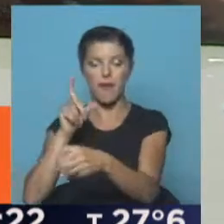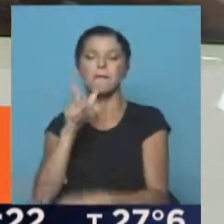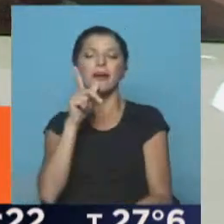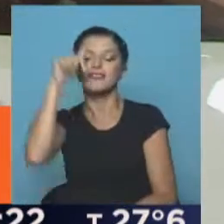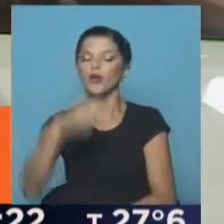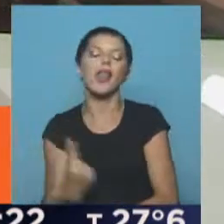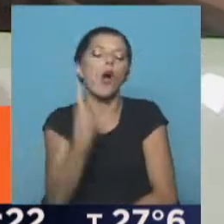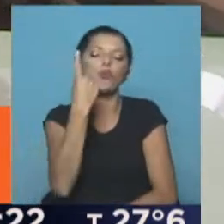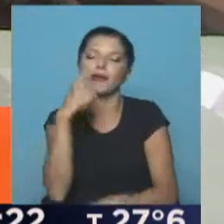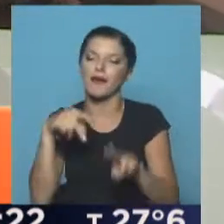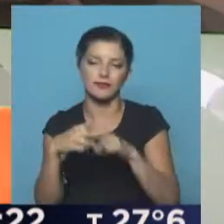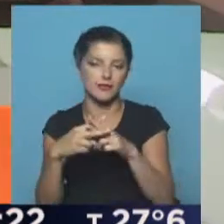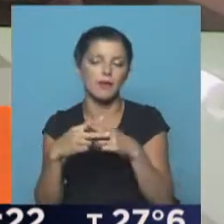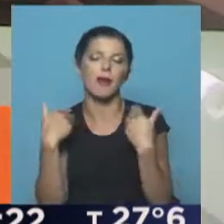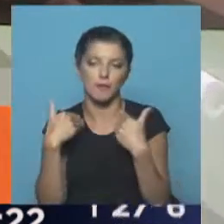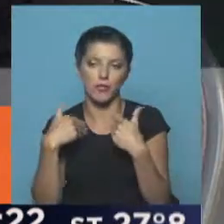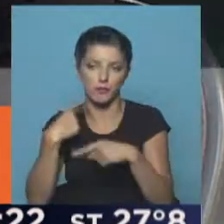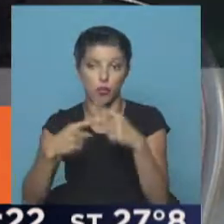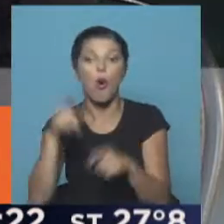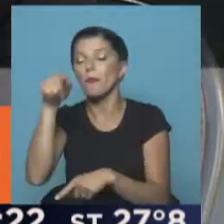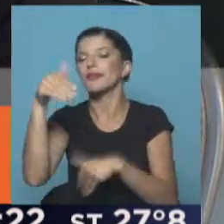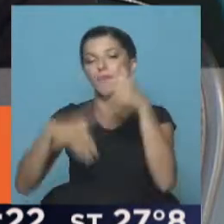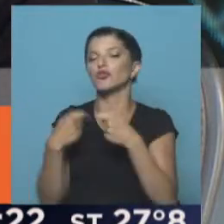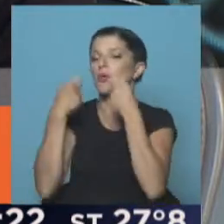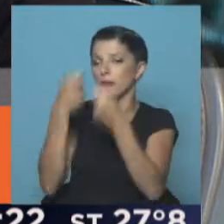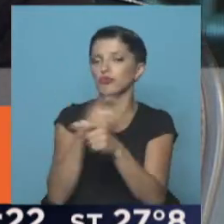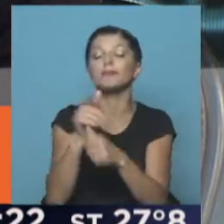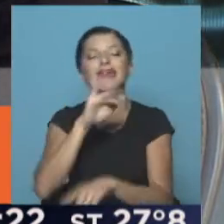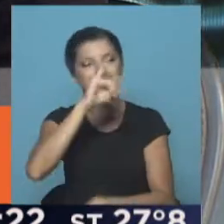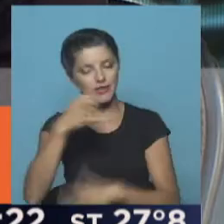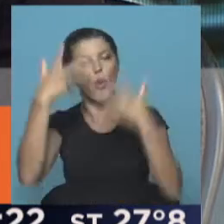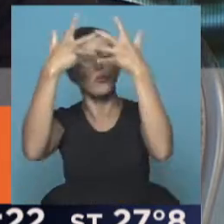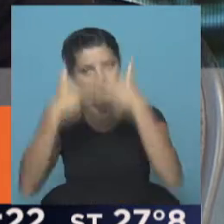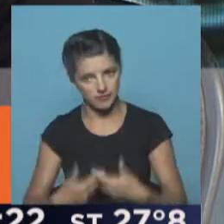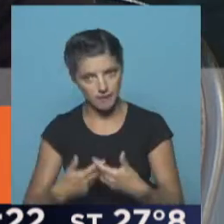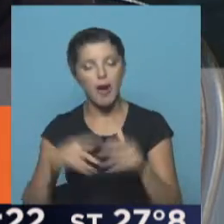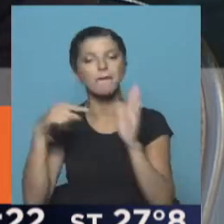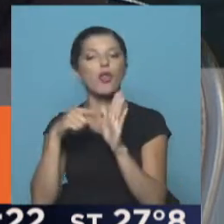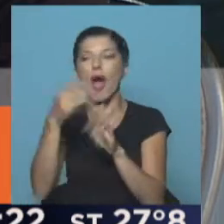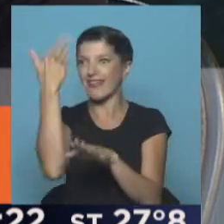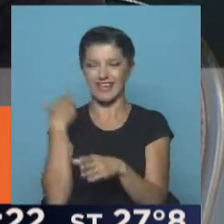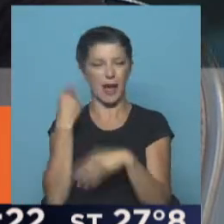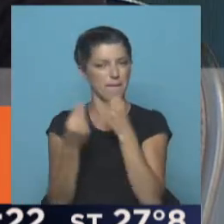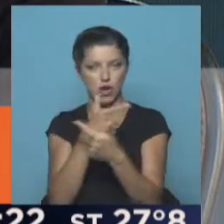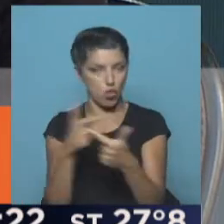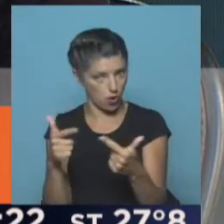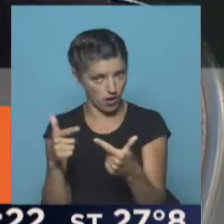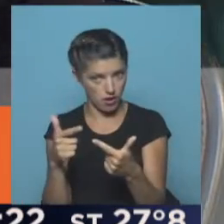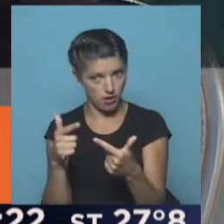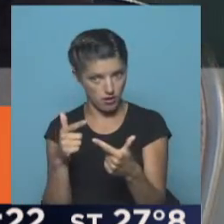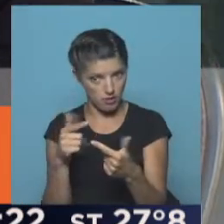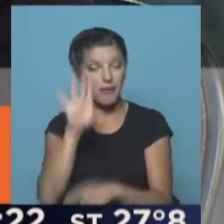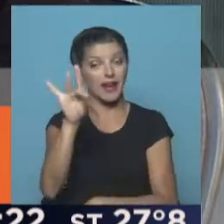estos momentos para sostenerse. Al fin y al cabo nadie la votó. Aunque es un sistema parlamentario, pero digo, ella no lideró una campaña como primera ministra